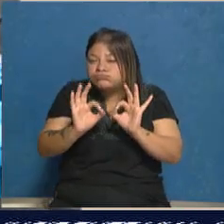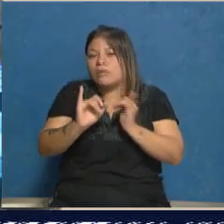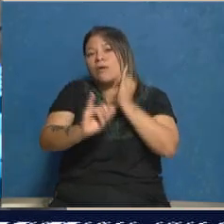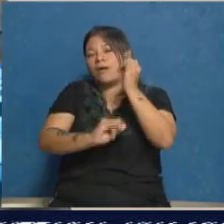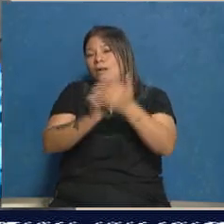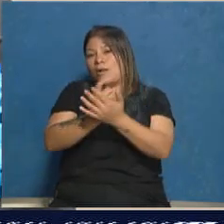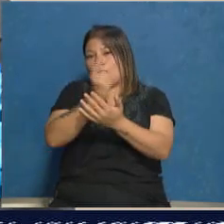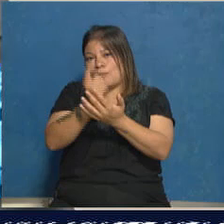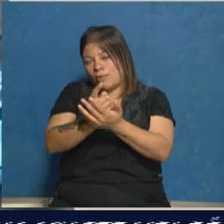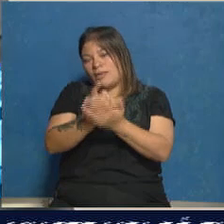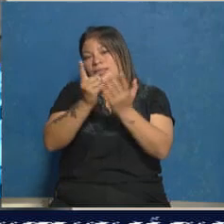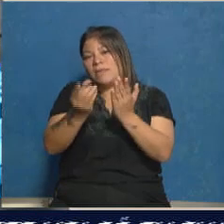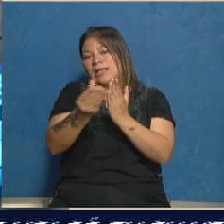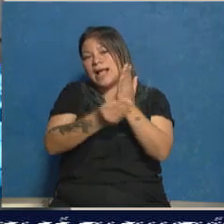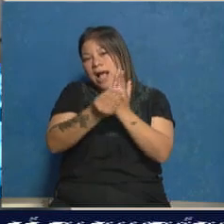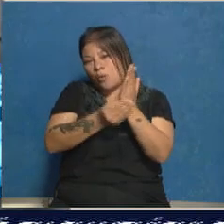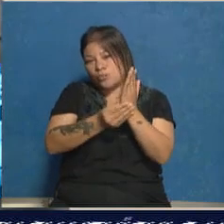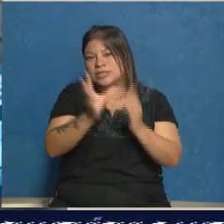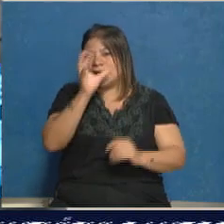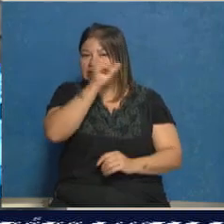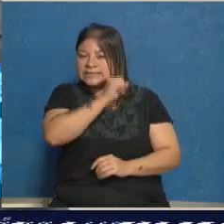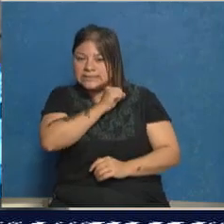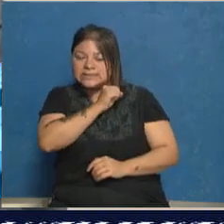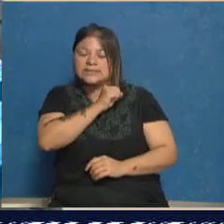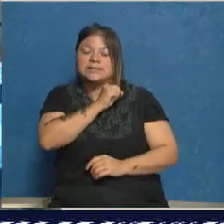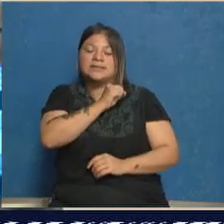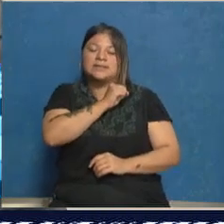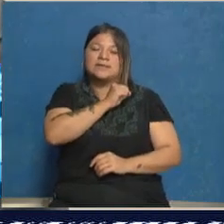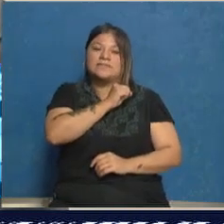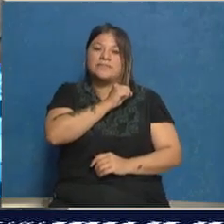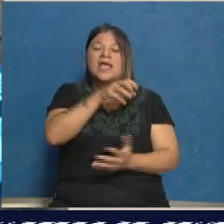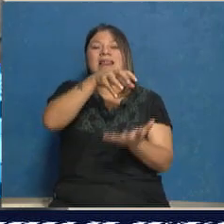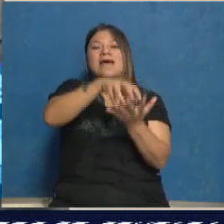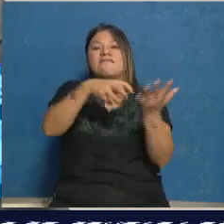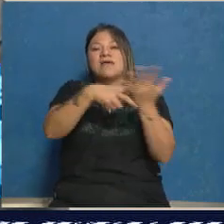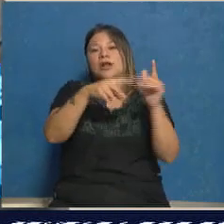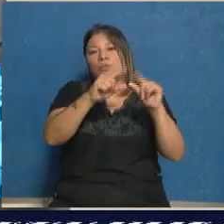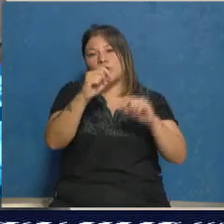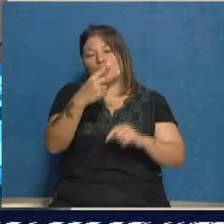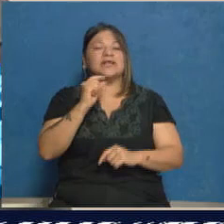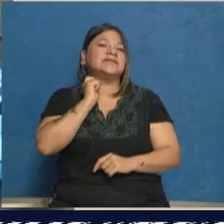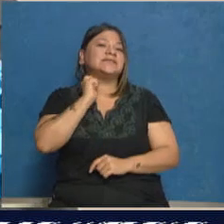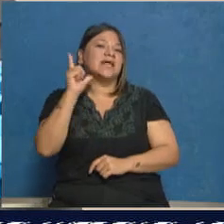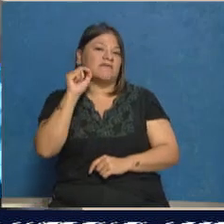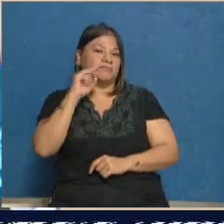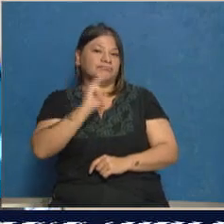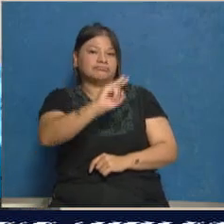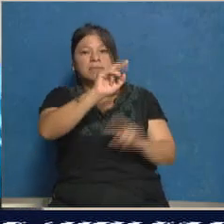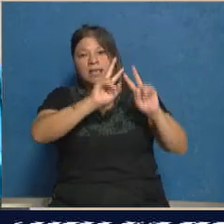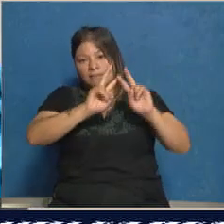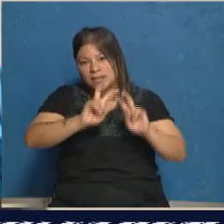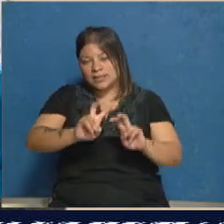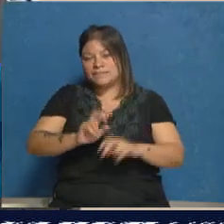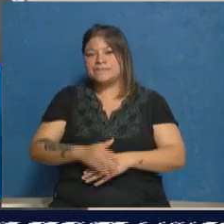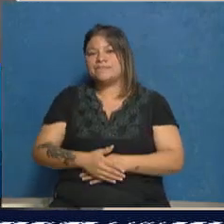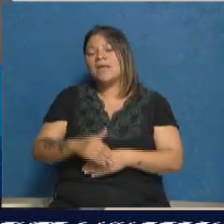respecto. Está todo bajo la órbita del juzgado de la Fiscalía número 2 de San Rafael. Así que eso